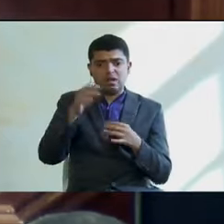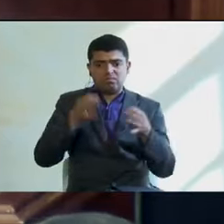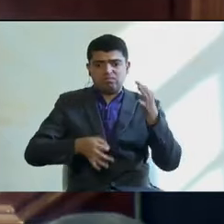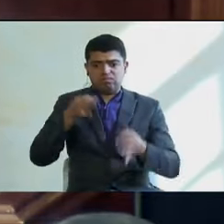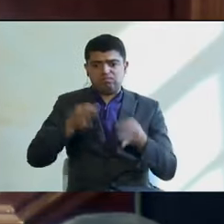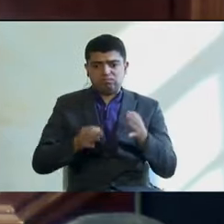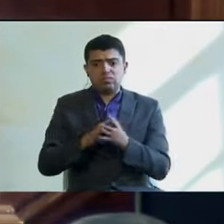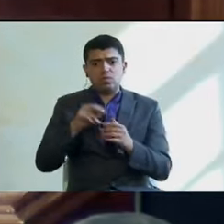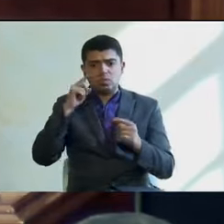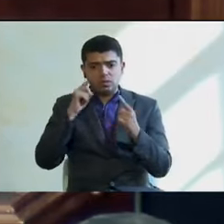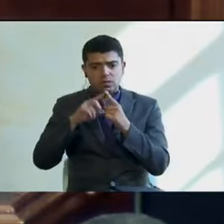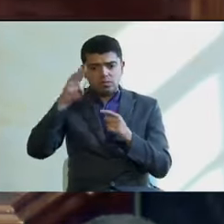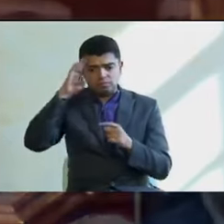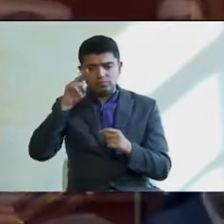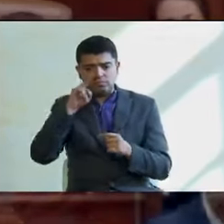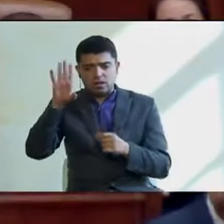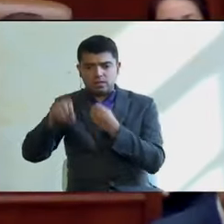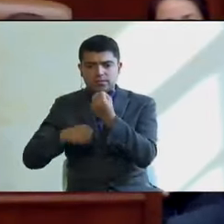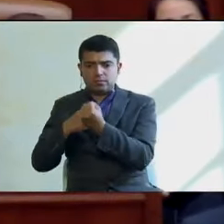Muchas gracias señor